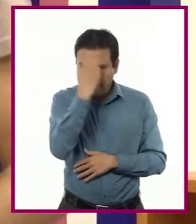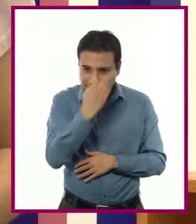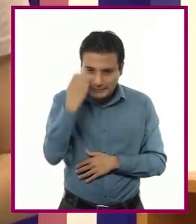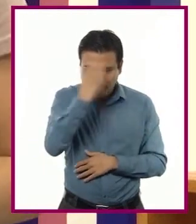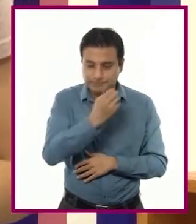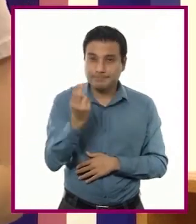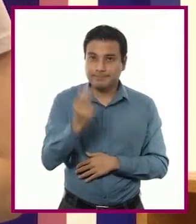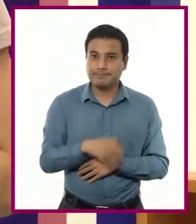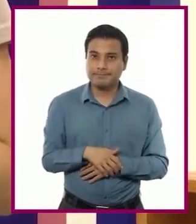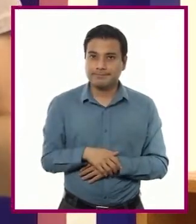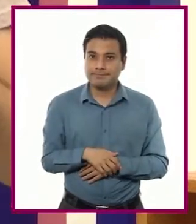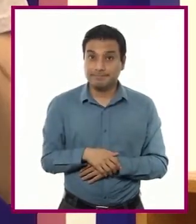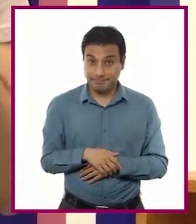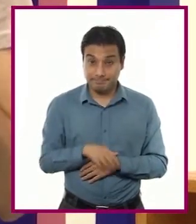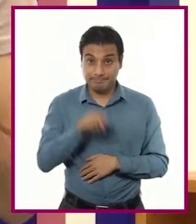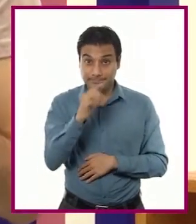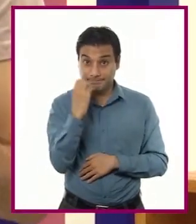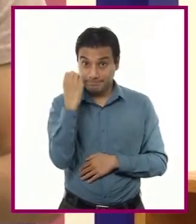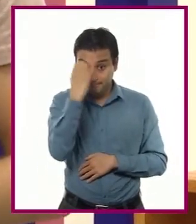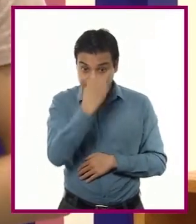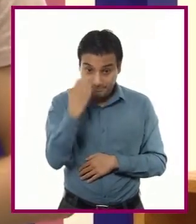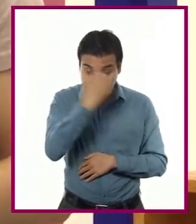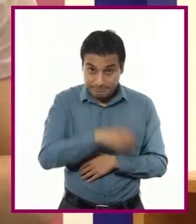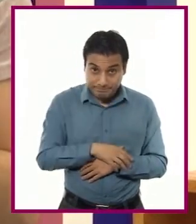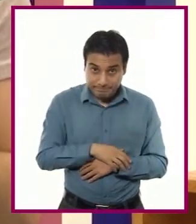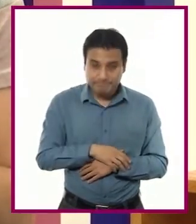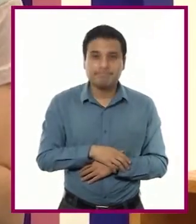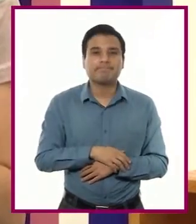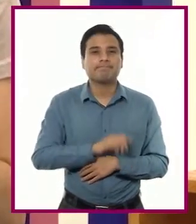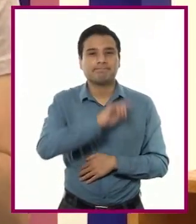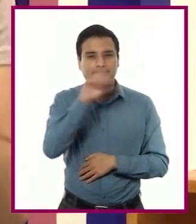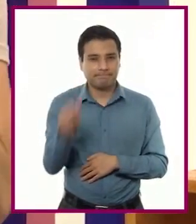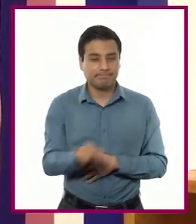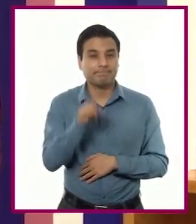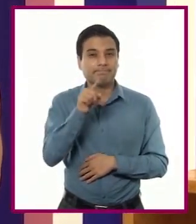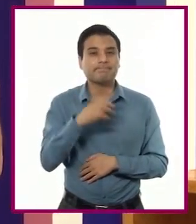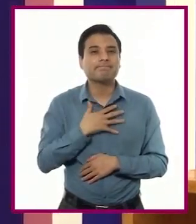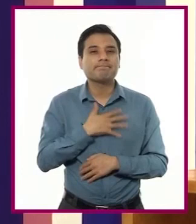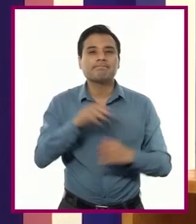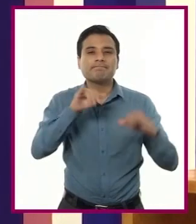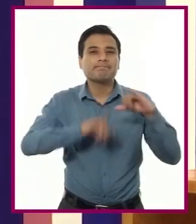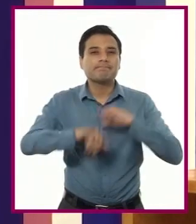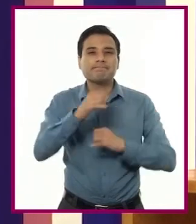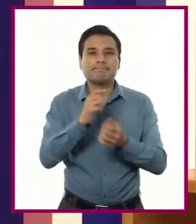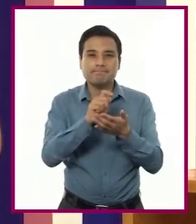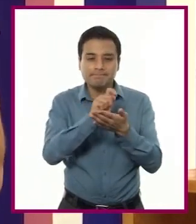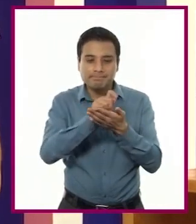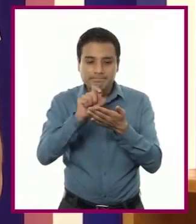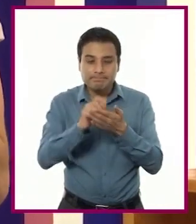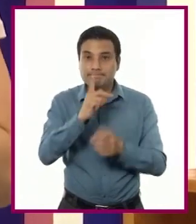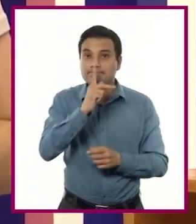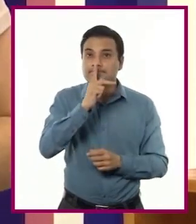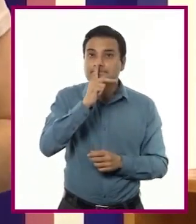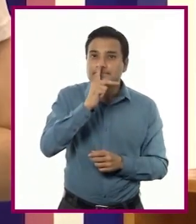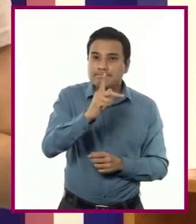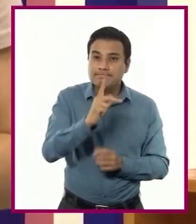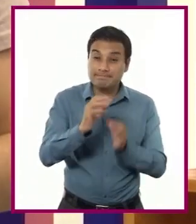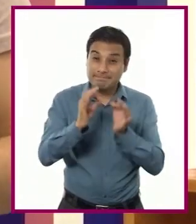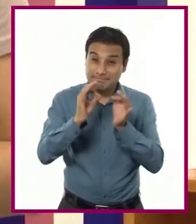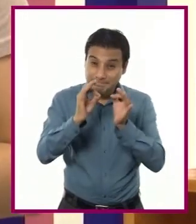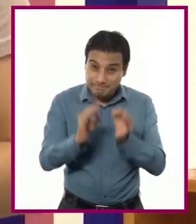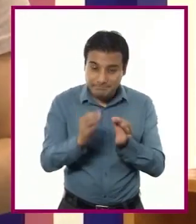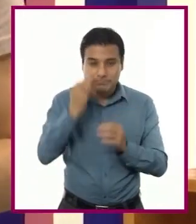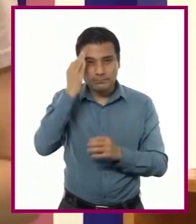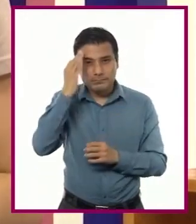y que gracias a ello, al elaborar informes de experimentos científicos, utilizando adecuadamente el vocabulario técnico, los